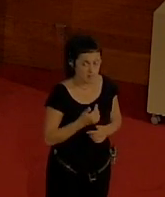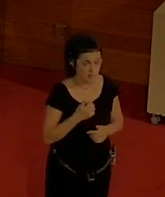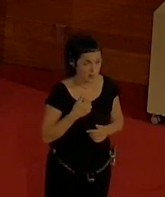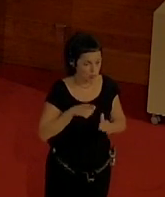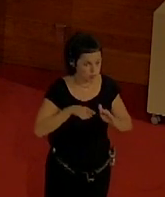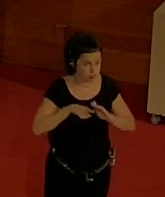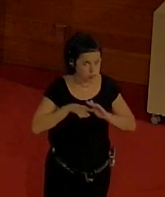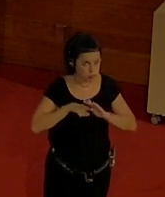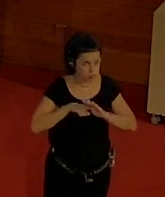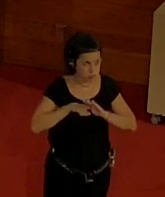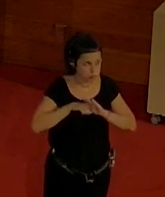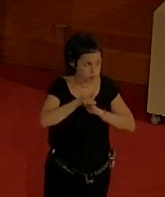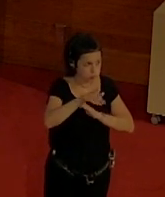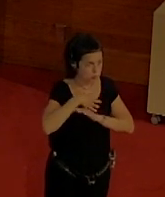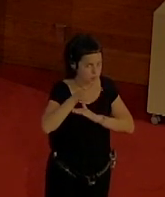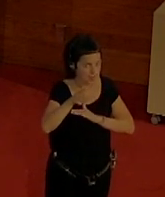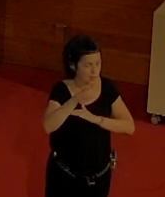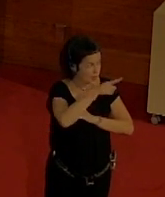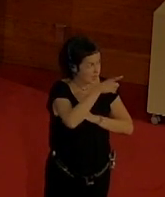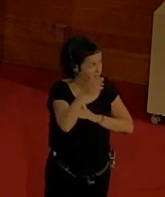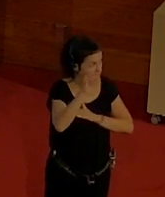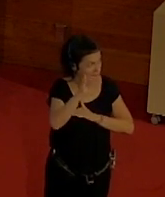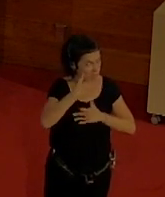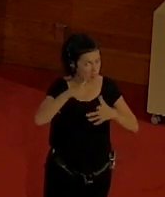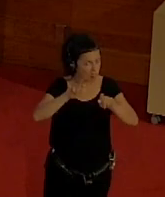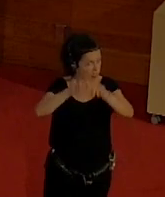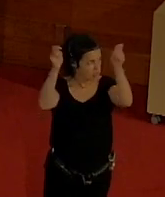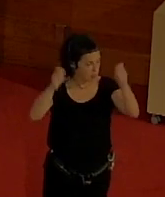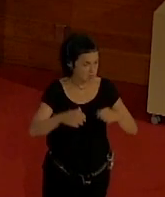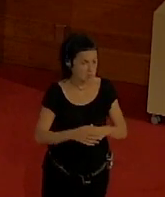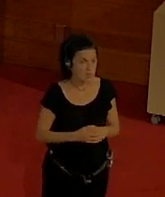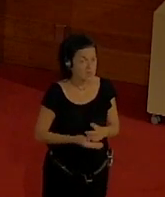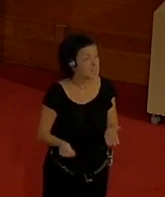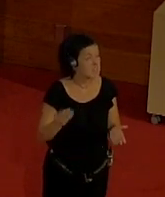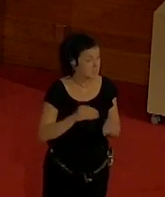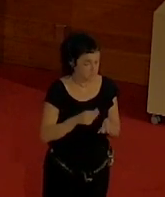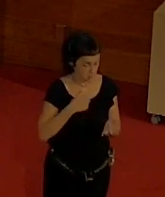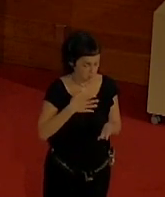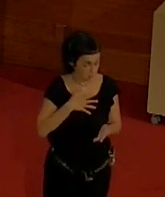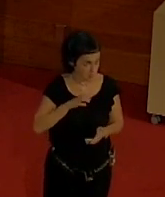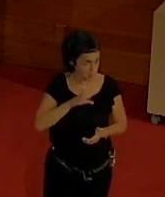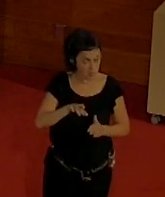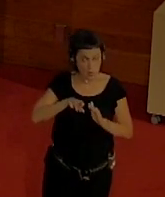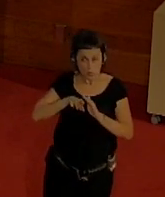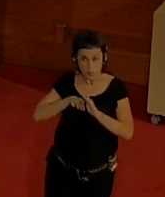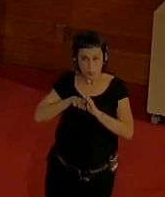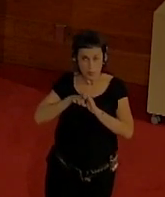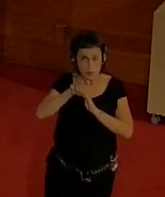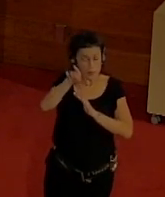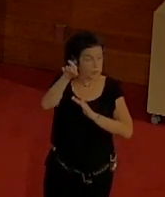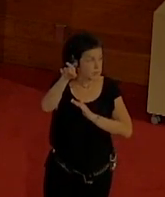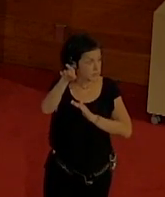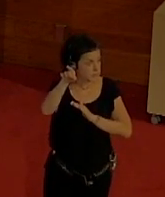cacharros que destruyen lo que tú tienes allí arriba y además no solamente lo lanzo desde aquí sino que el mismo